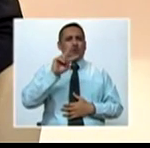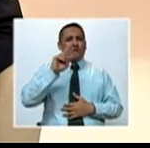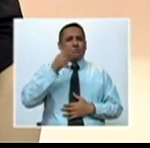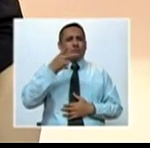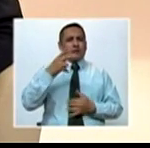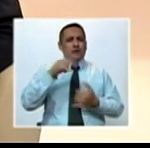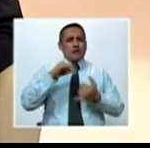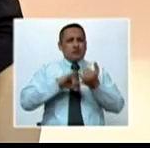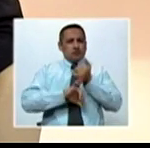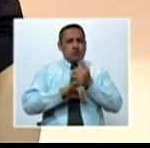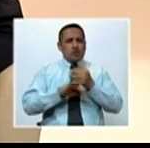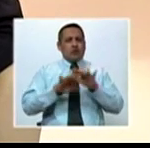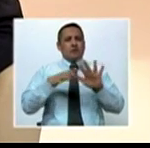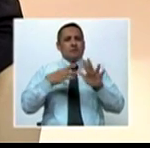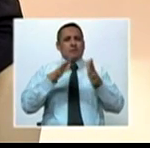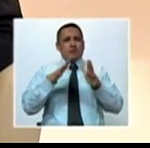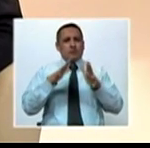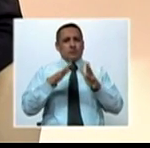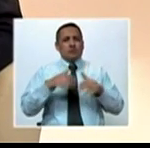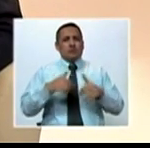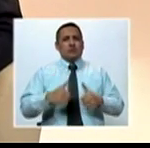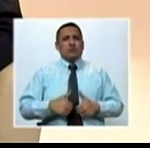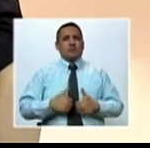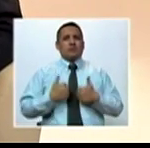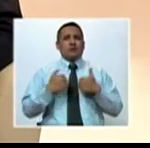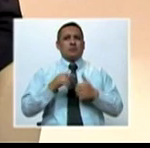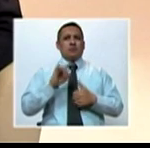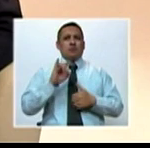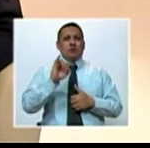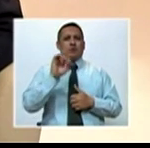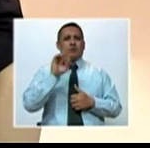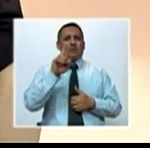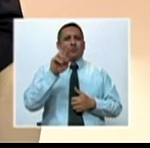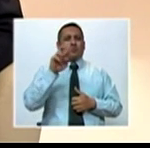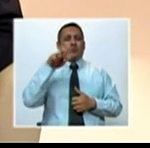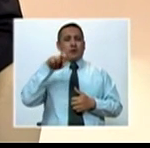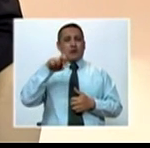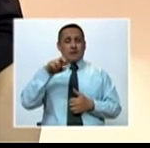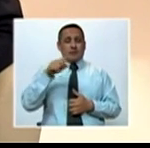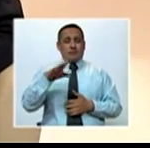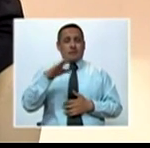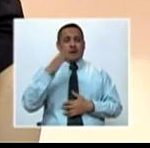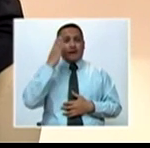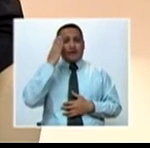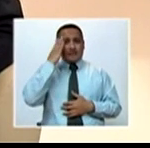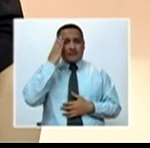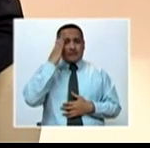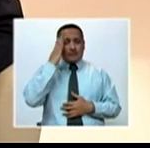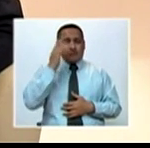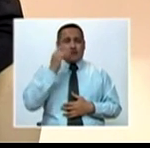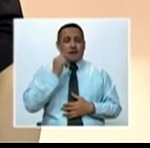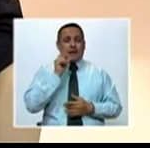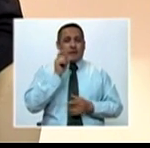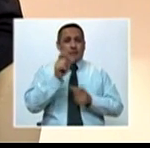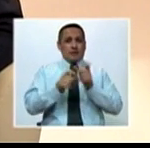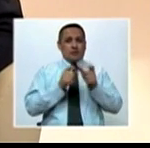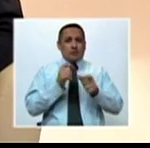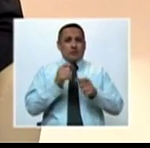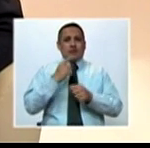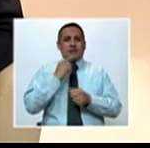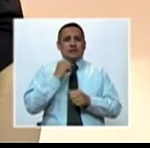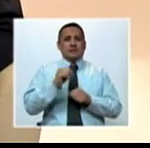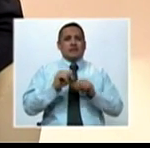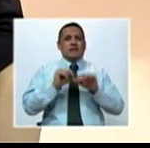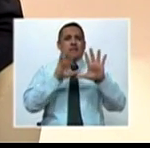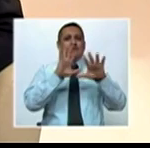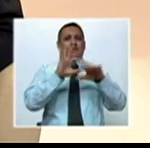la URP, para que lo sepan, es el 10% de la UIT,